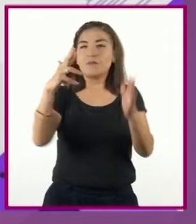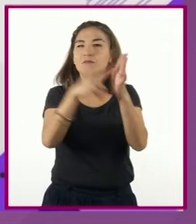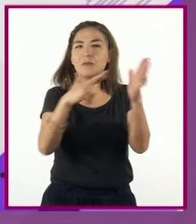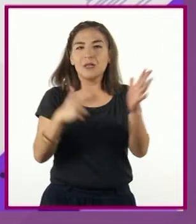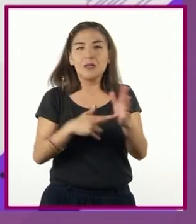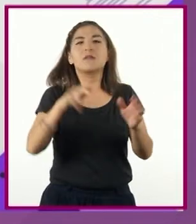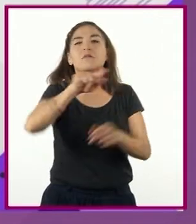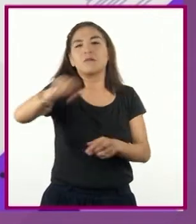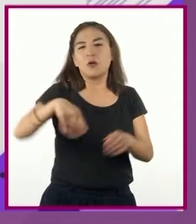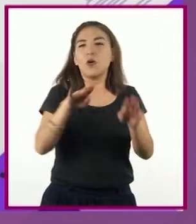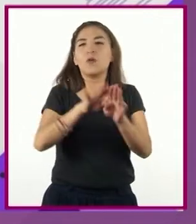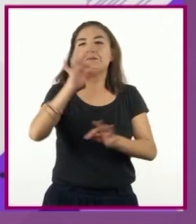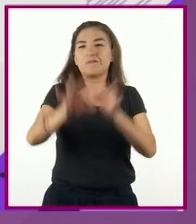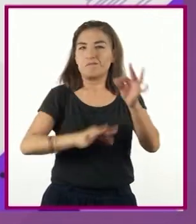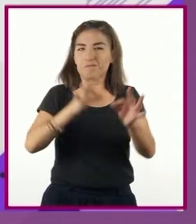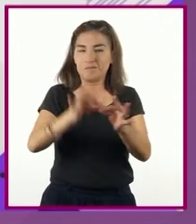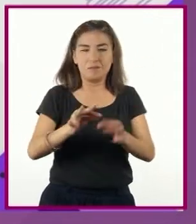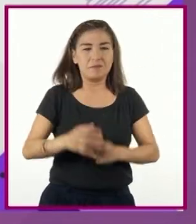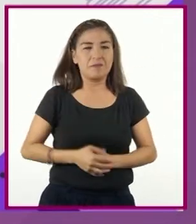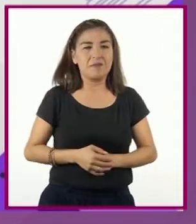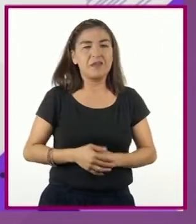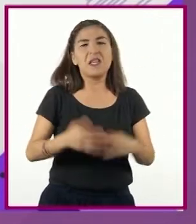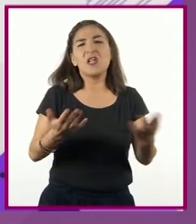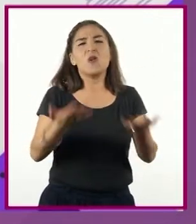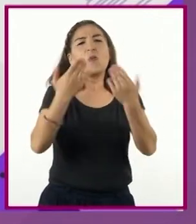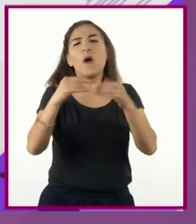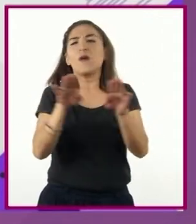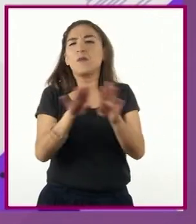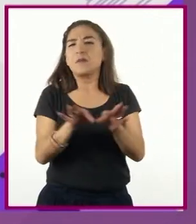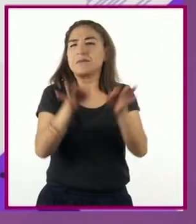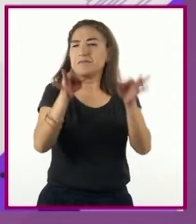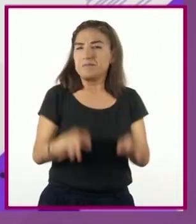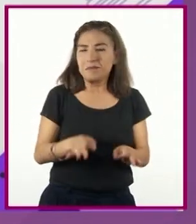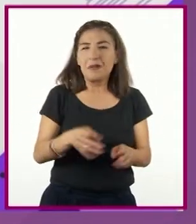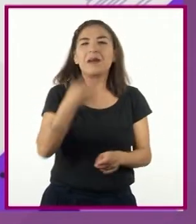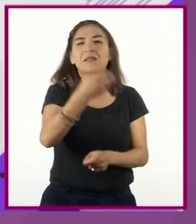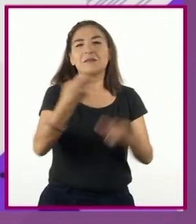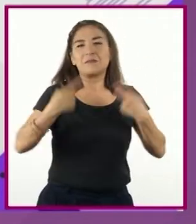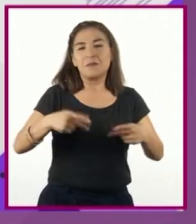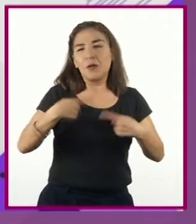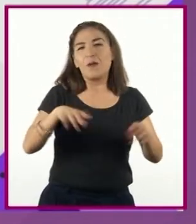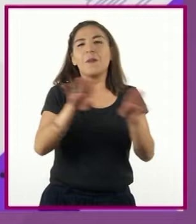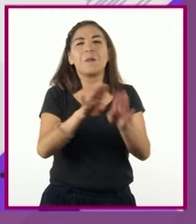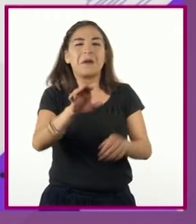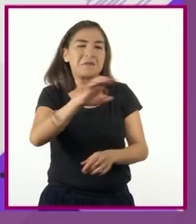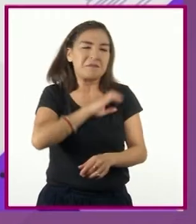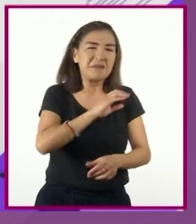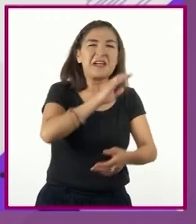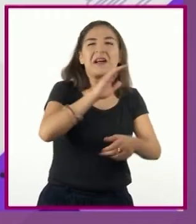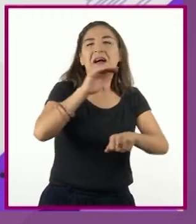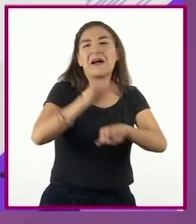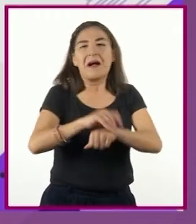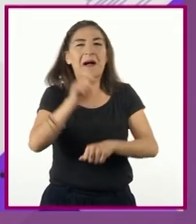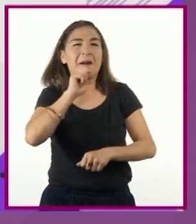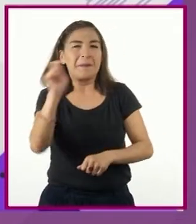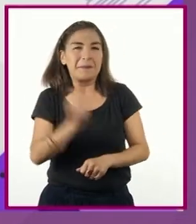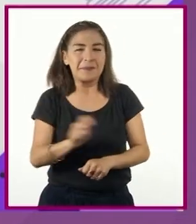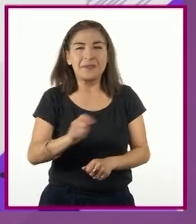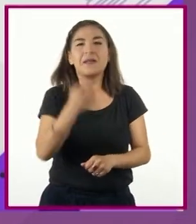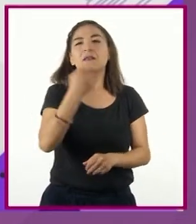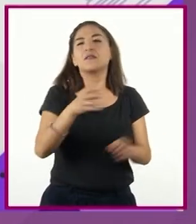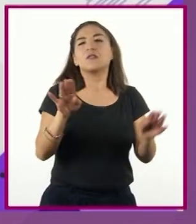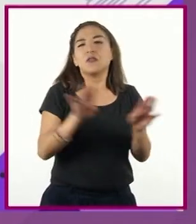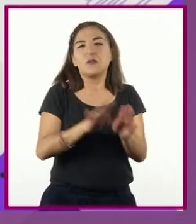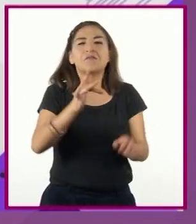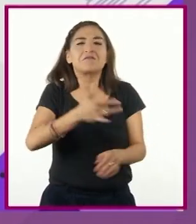propósito determinado. Informales. Las personas establecen relaciones de compañerismo y amistad. Su origen es